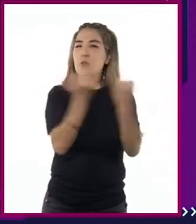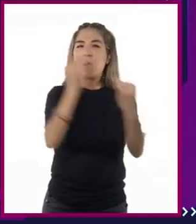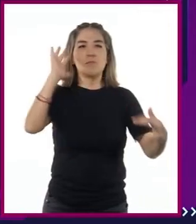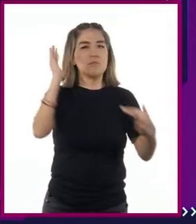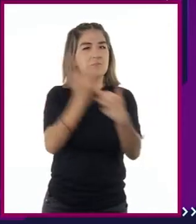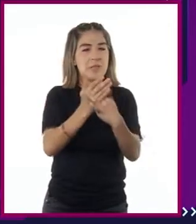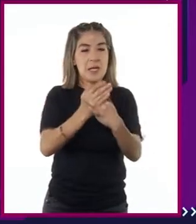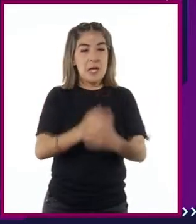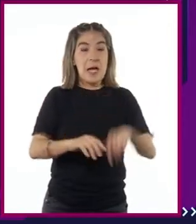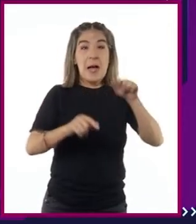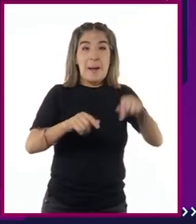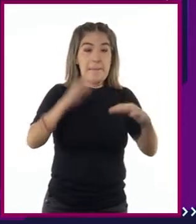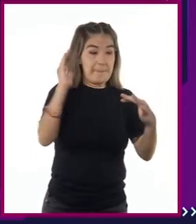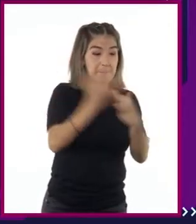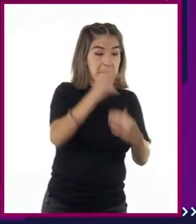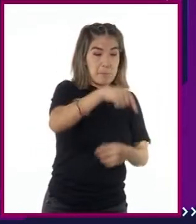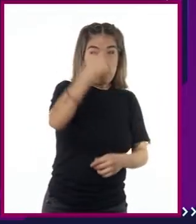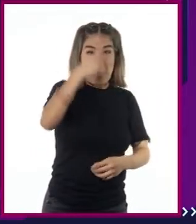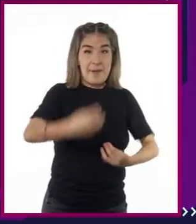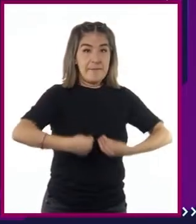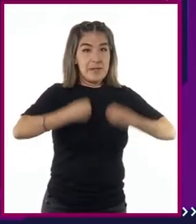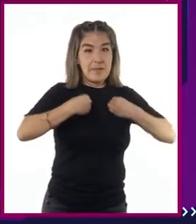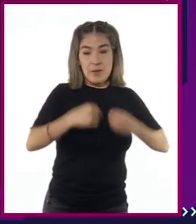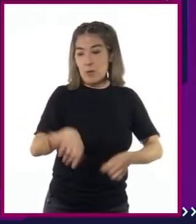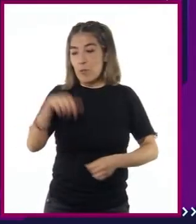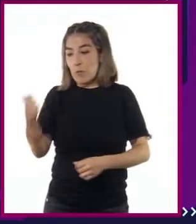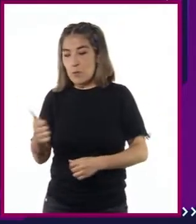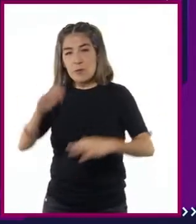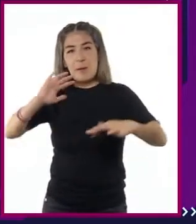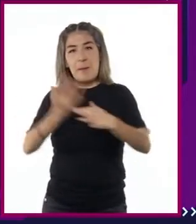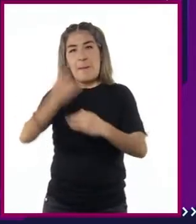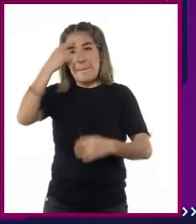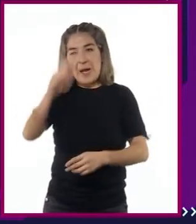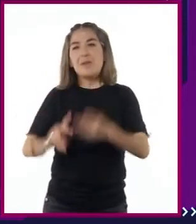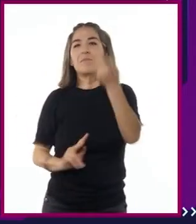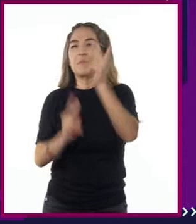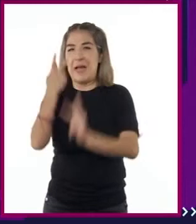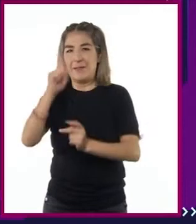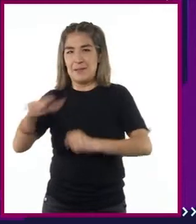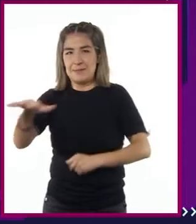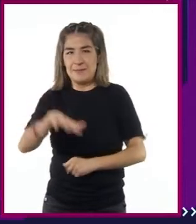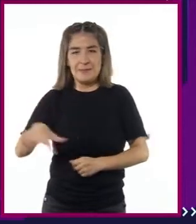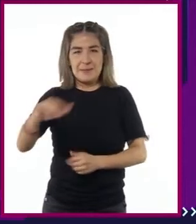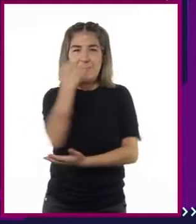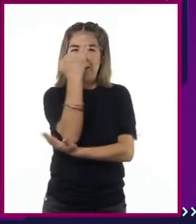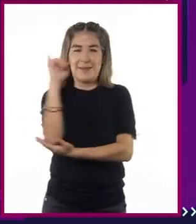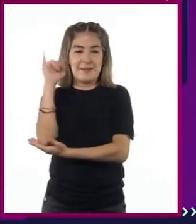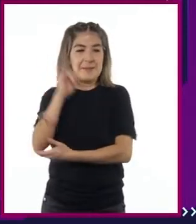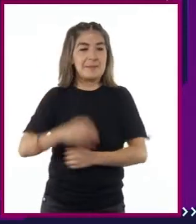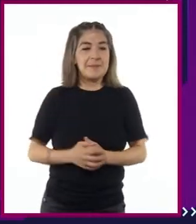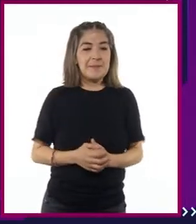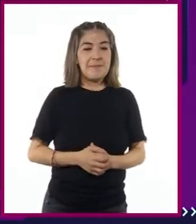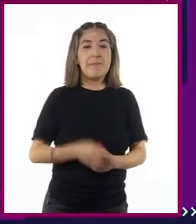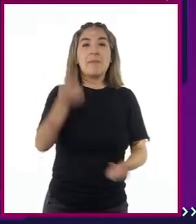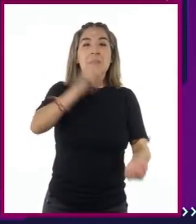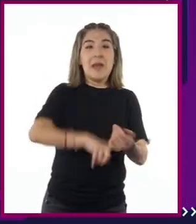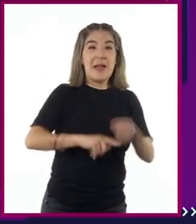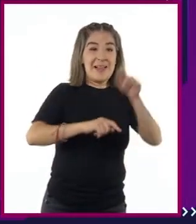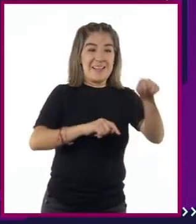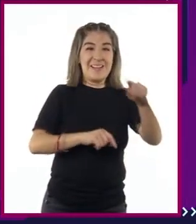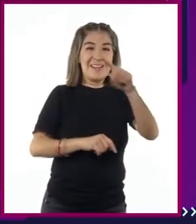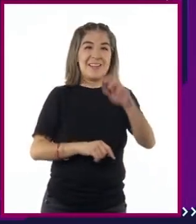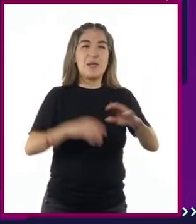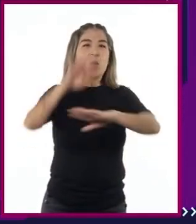parte será para vivienda y la otra para áreas verdes. En la diagonal D va